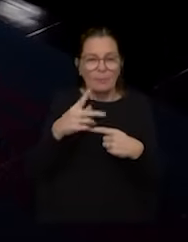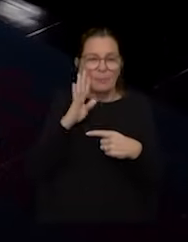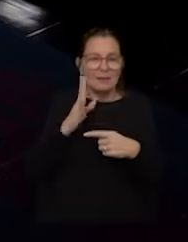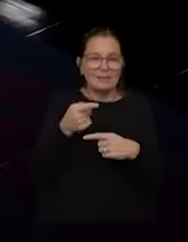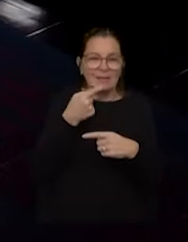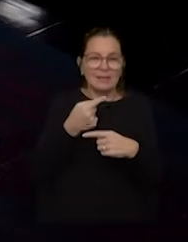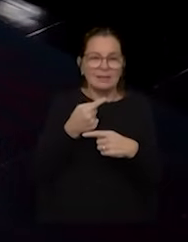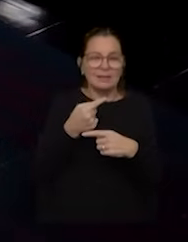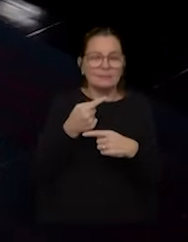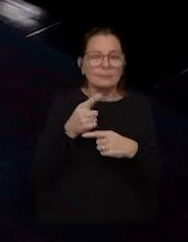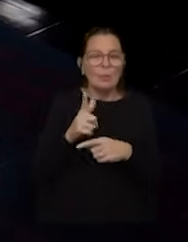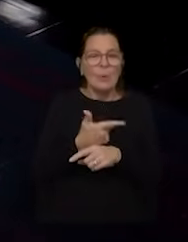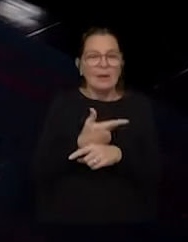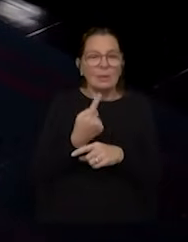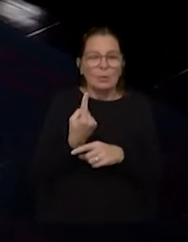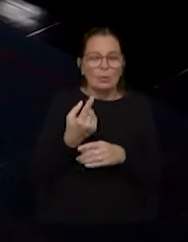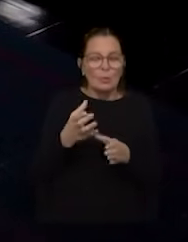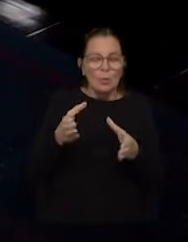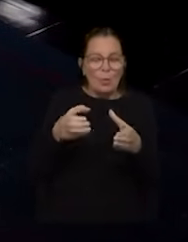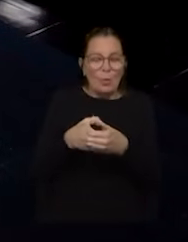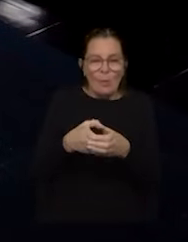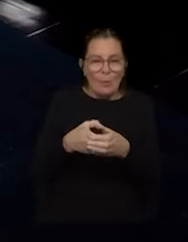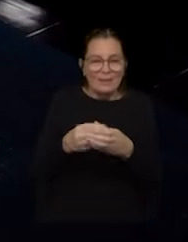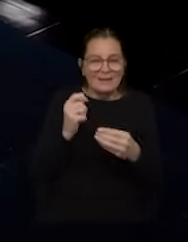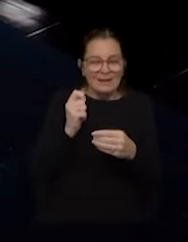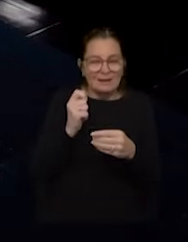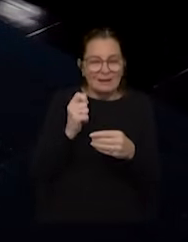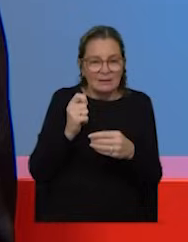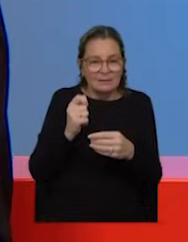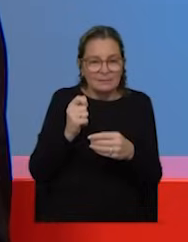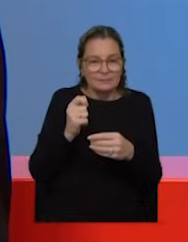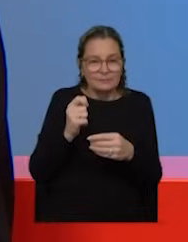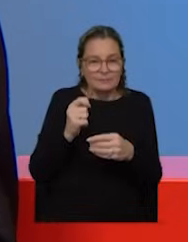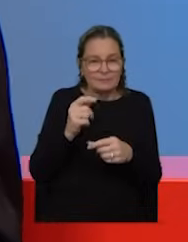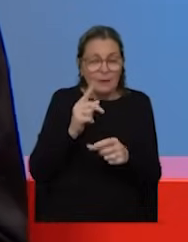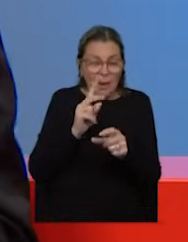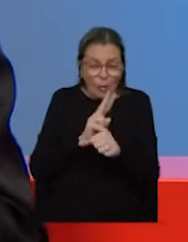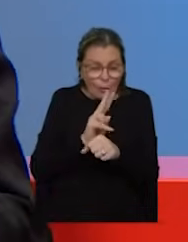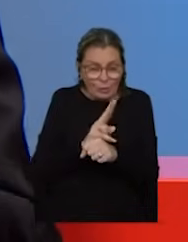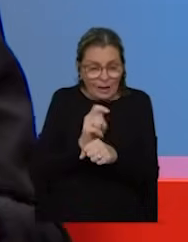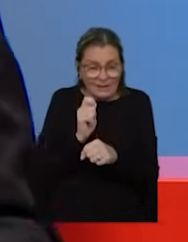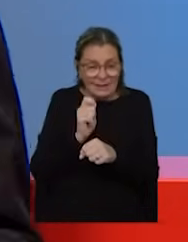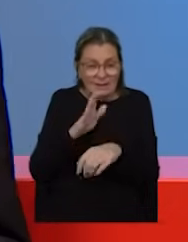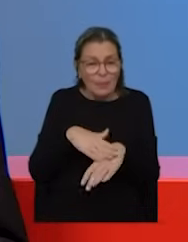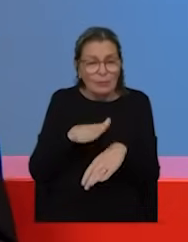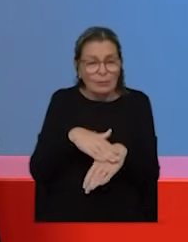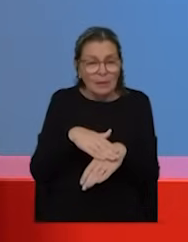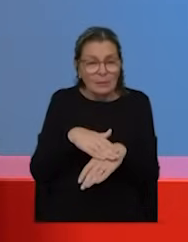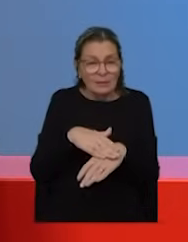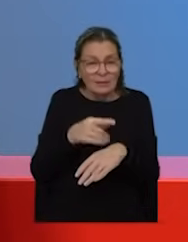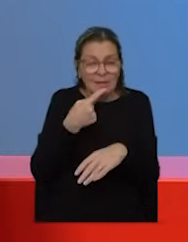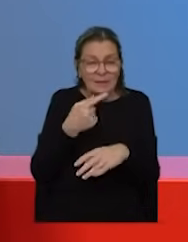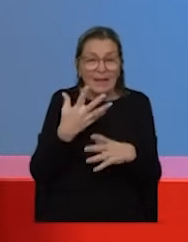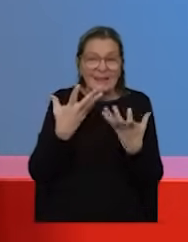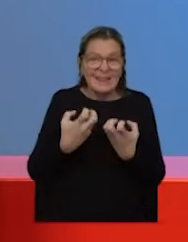por esto del hecho de que no hay un órgano por lo menos en la letra fría que que lo vaya a controlar está puesta esa expresión de